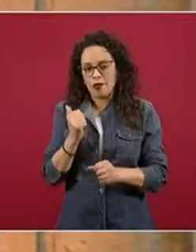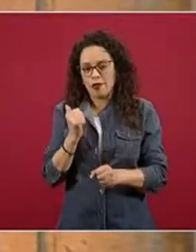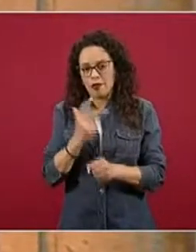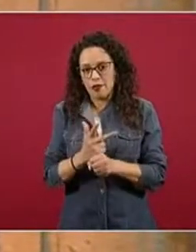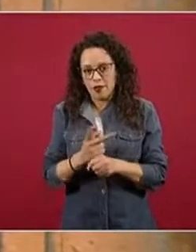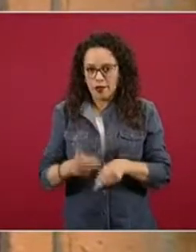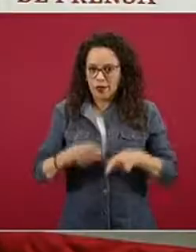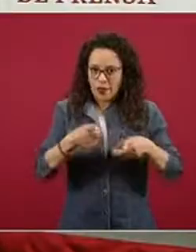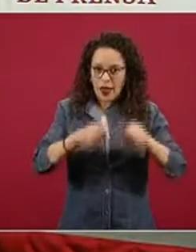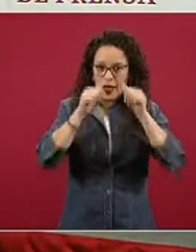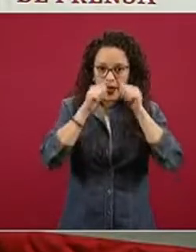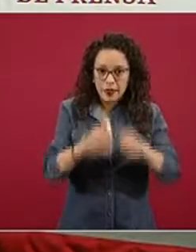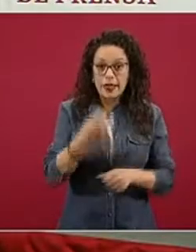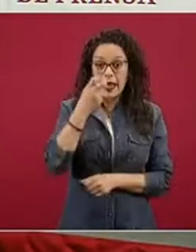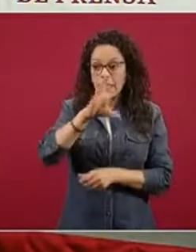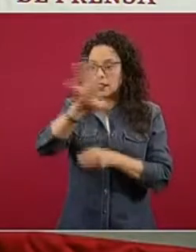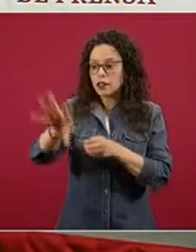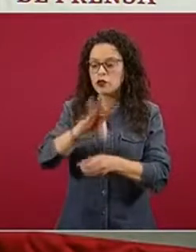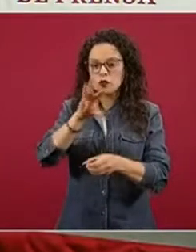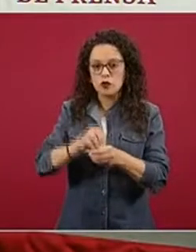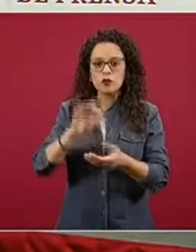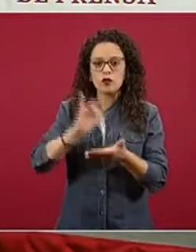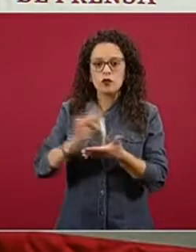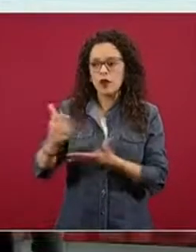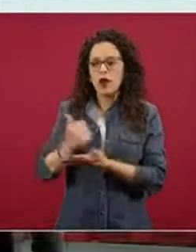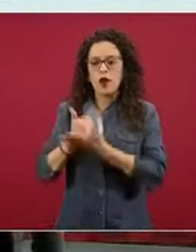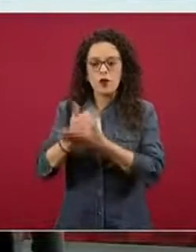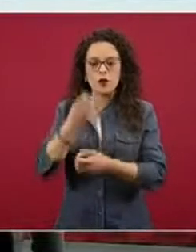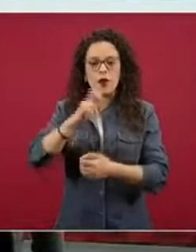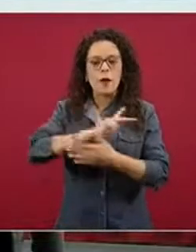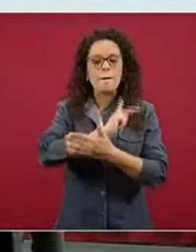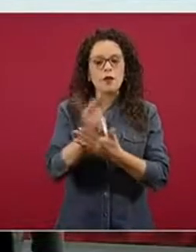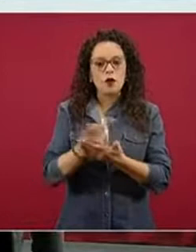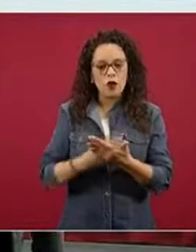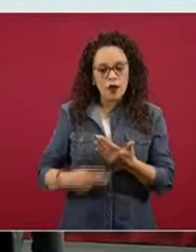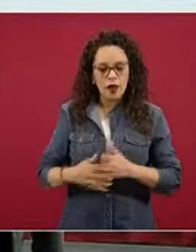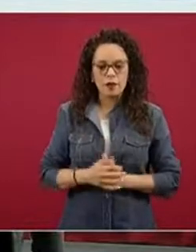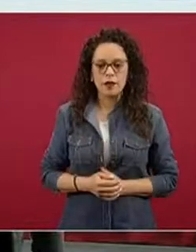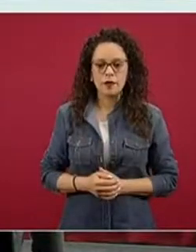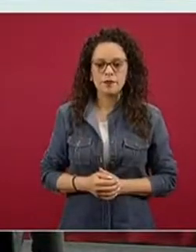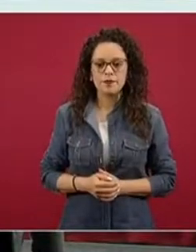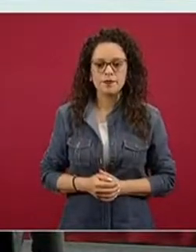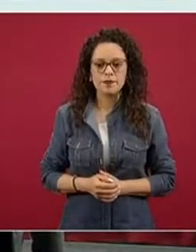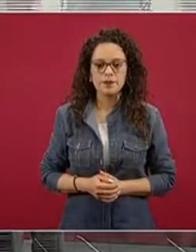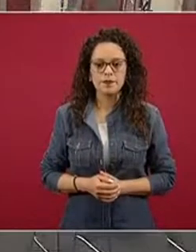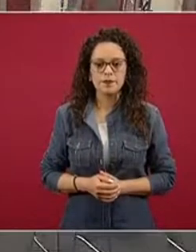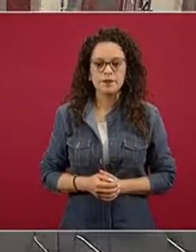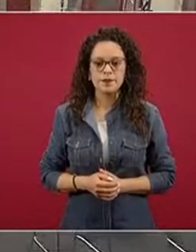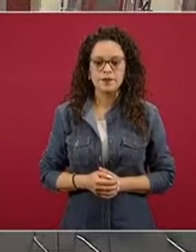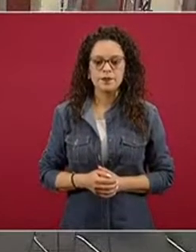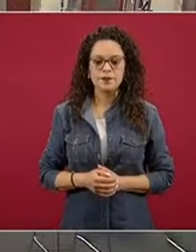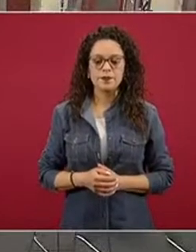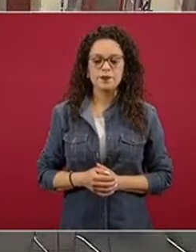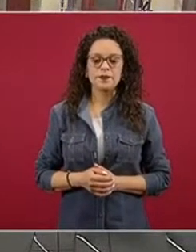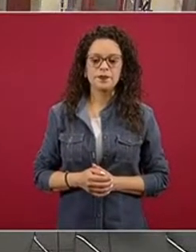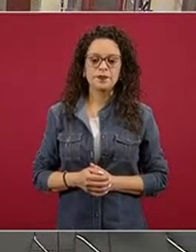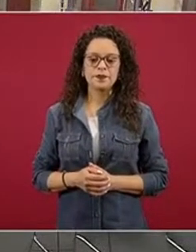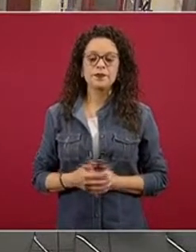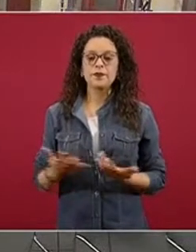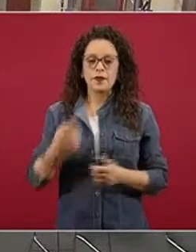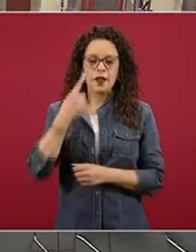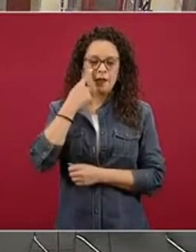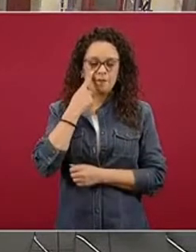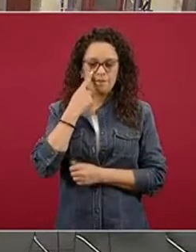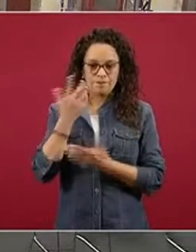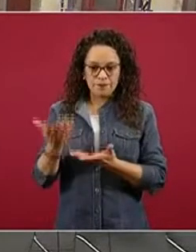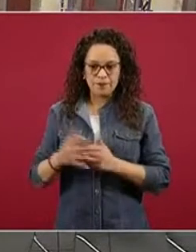programa de control, de prevención y control, que involucra también un componente vectorial. Entonces, miren, vamos